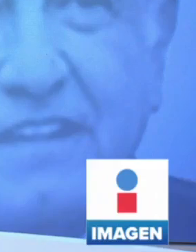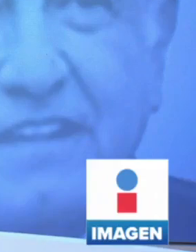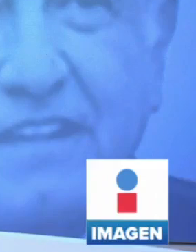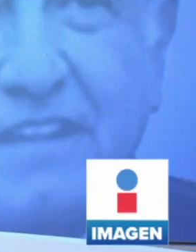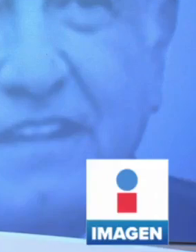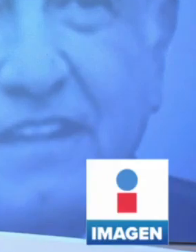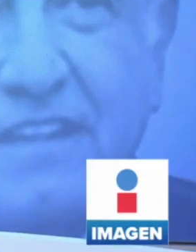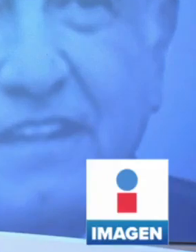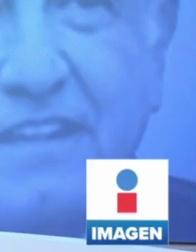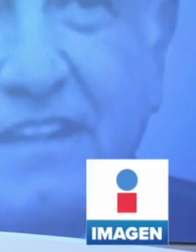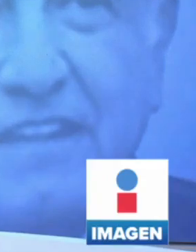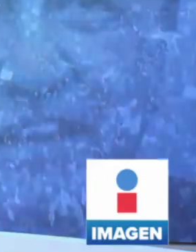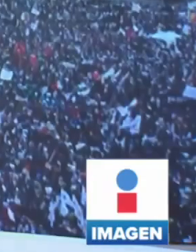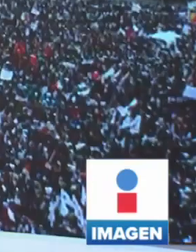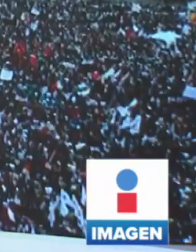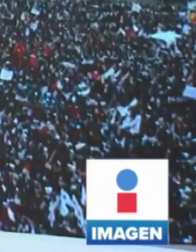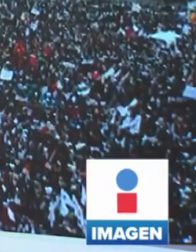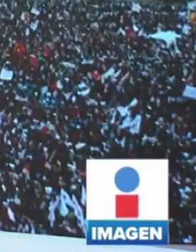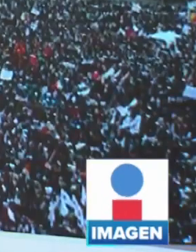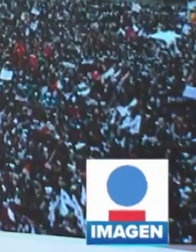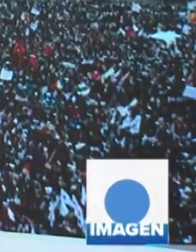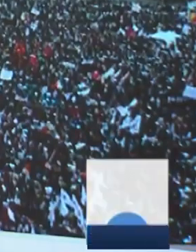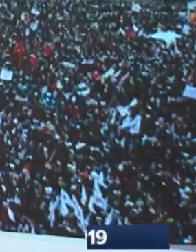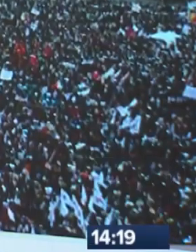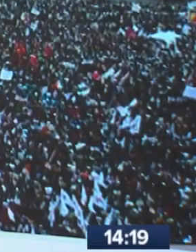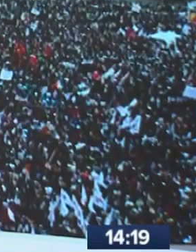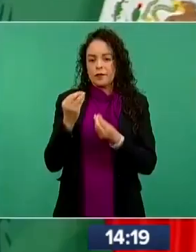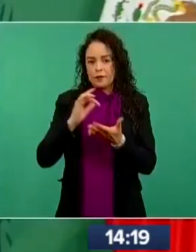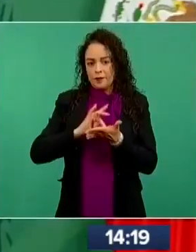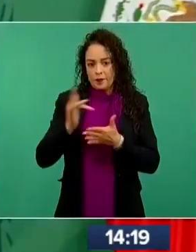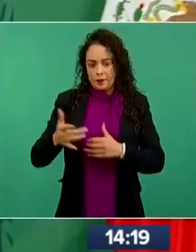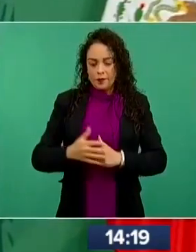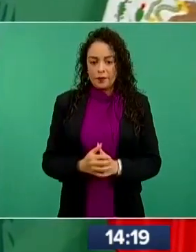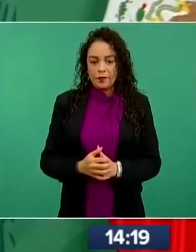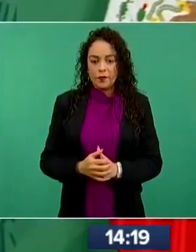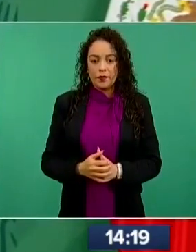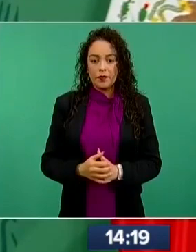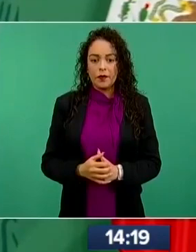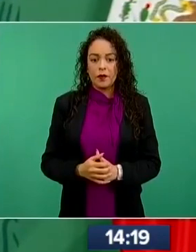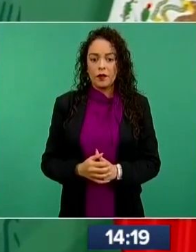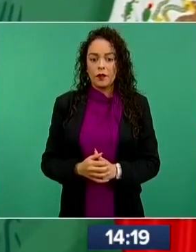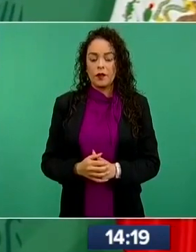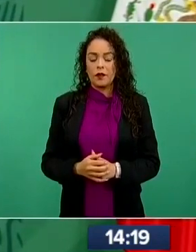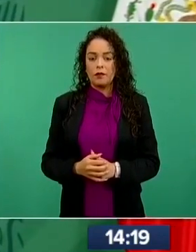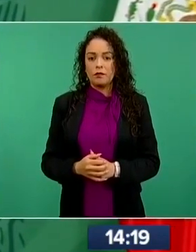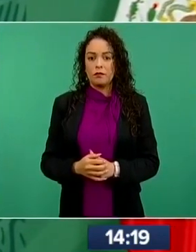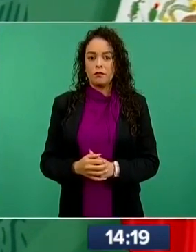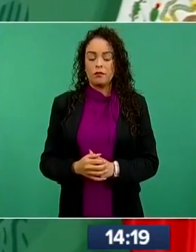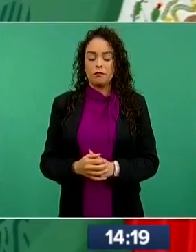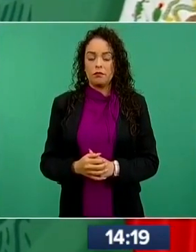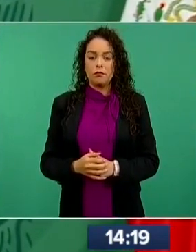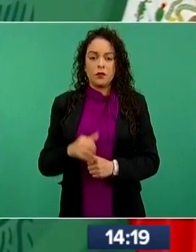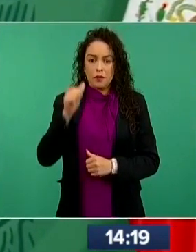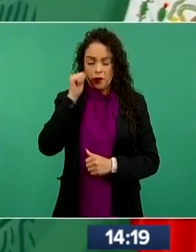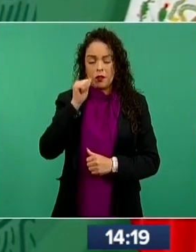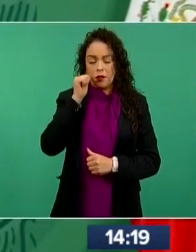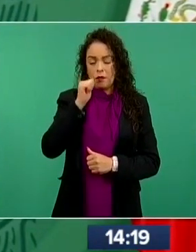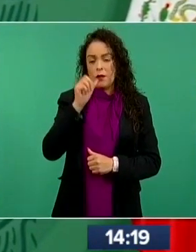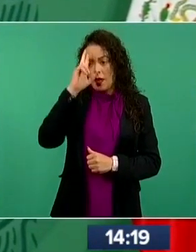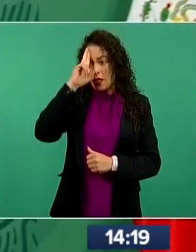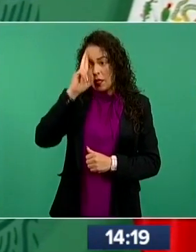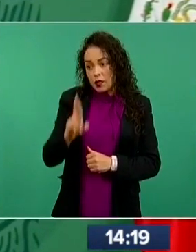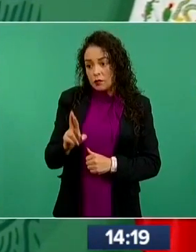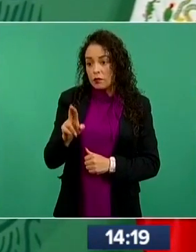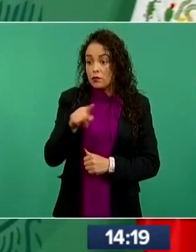en su mañana era lópez obrador también agradeció el apoyo de sus simpatizantes al mensaje que ofreció ayer en el zócalo de la ciudad de mexico